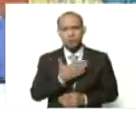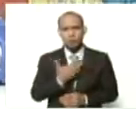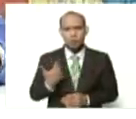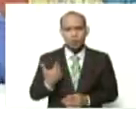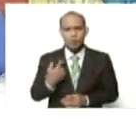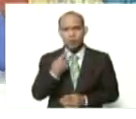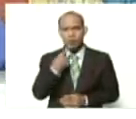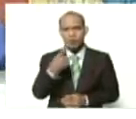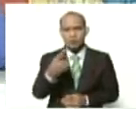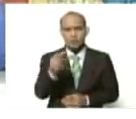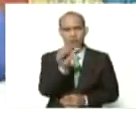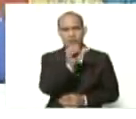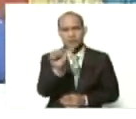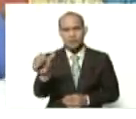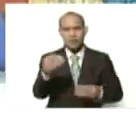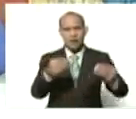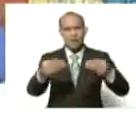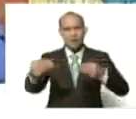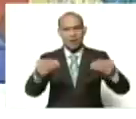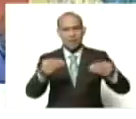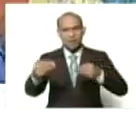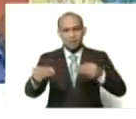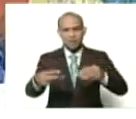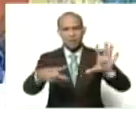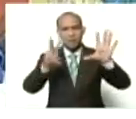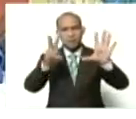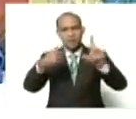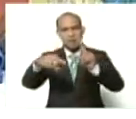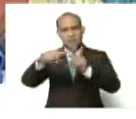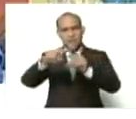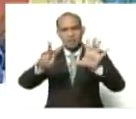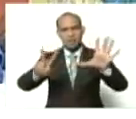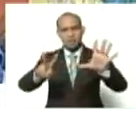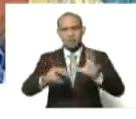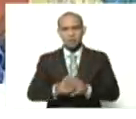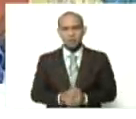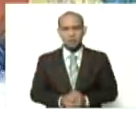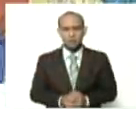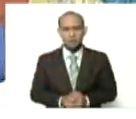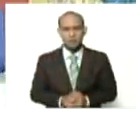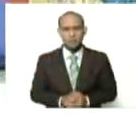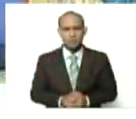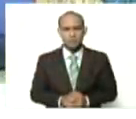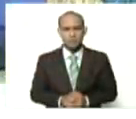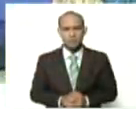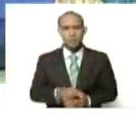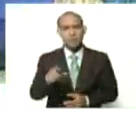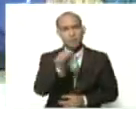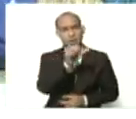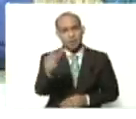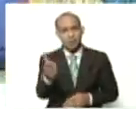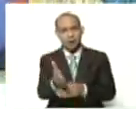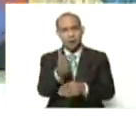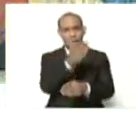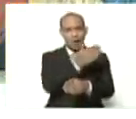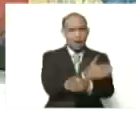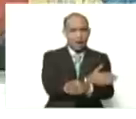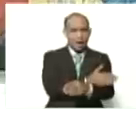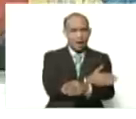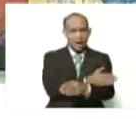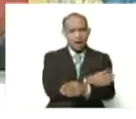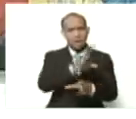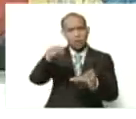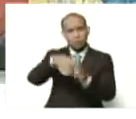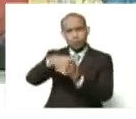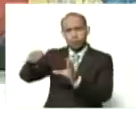decir, va a ser semana de flexibilización en el 7 más 7. la semana antes de Semana Santa es semana de